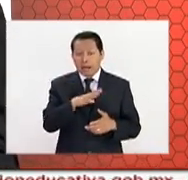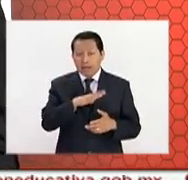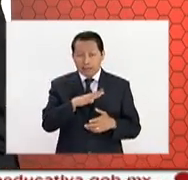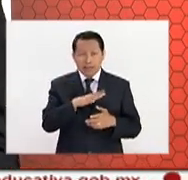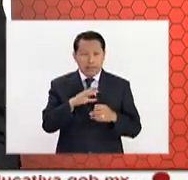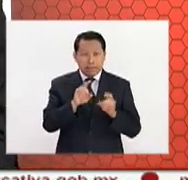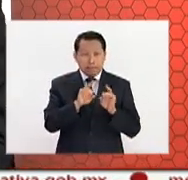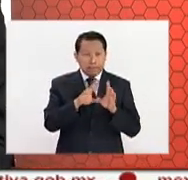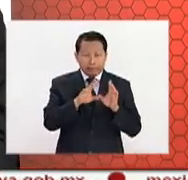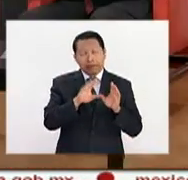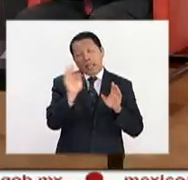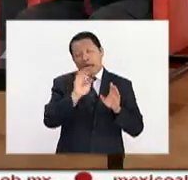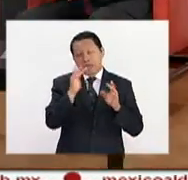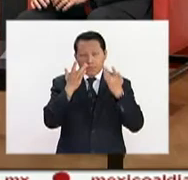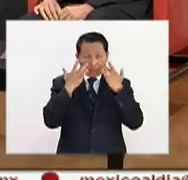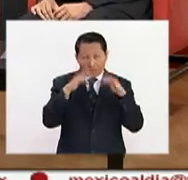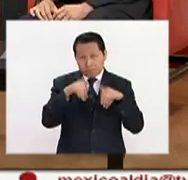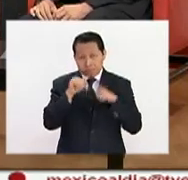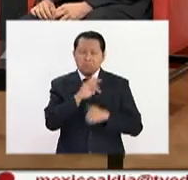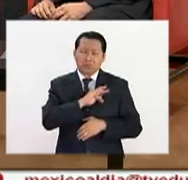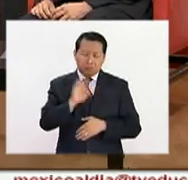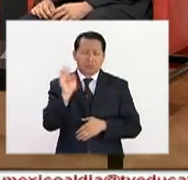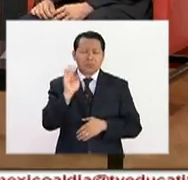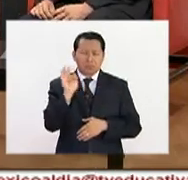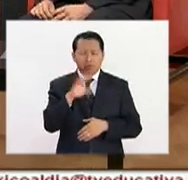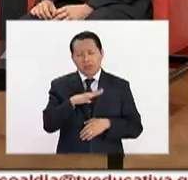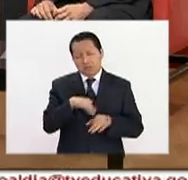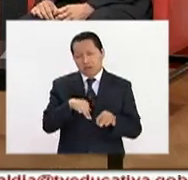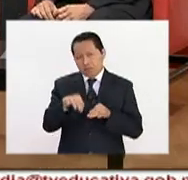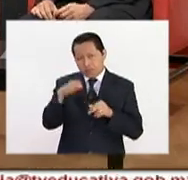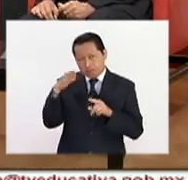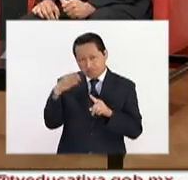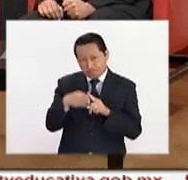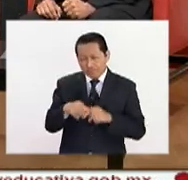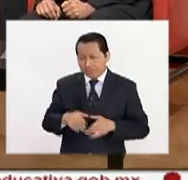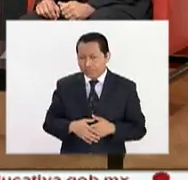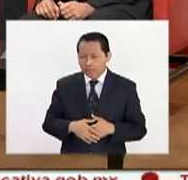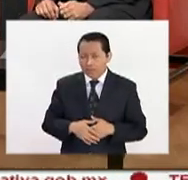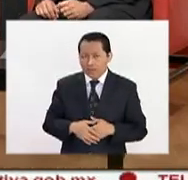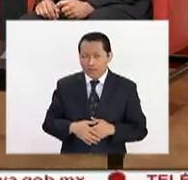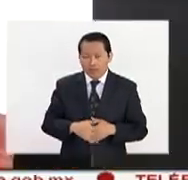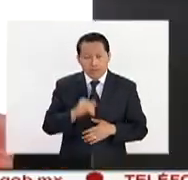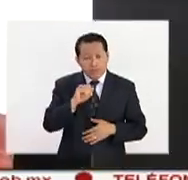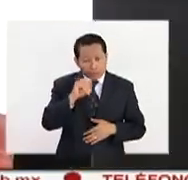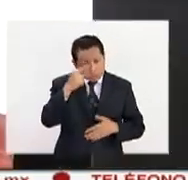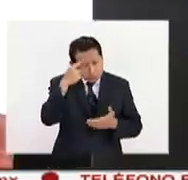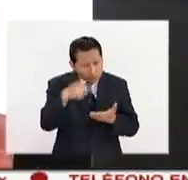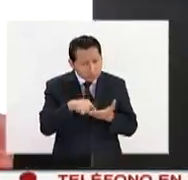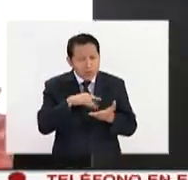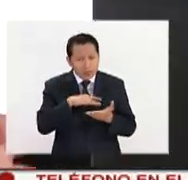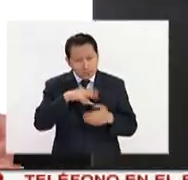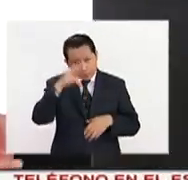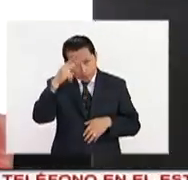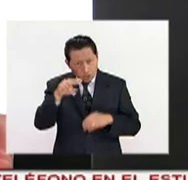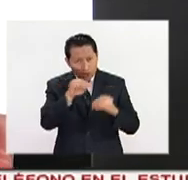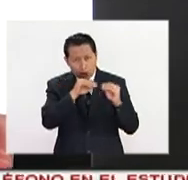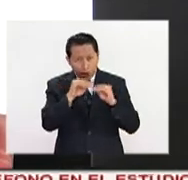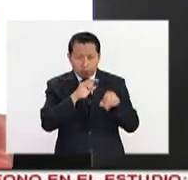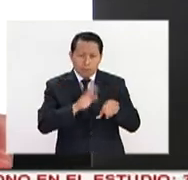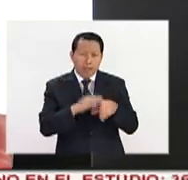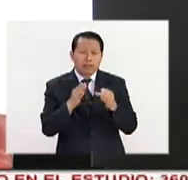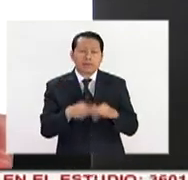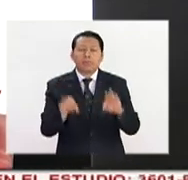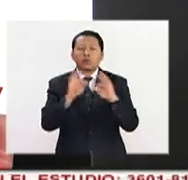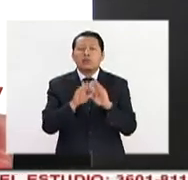las condiciones. Creo que también se está trabajando en este sentido. Sí, sin duda yo creo que es la negociación en la que México se encuentra, de la más